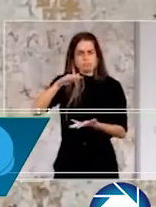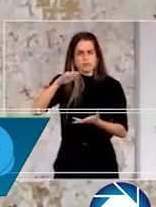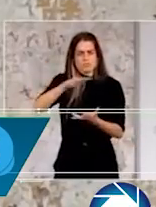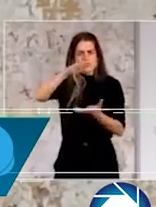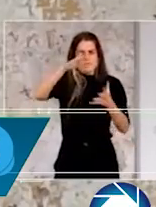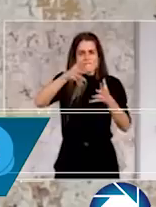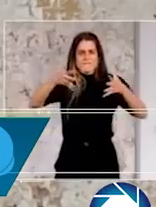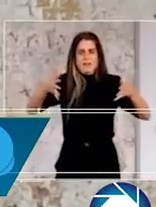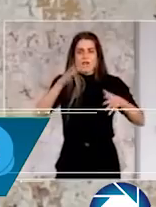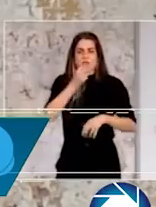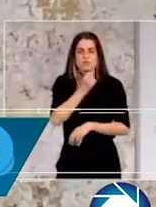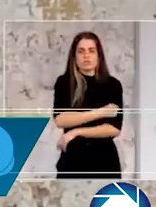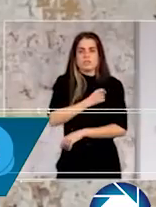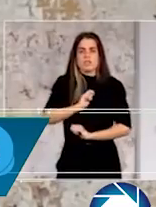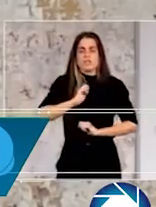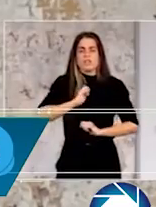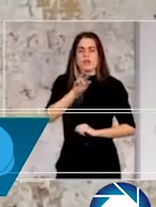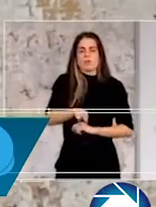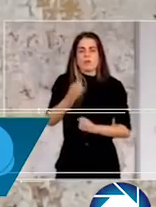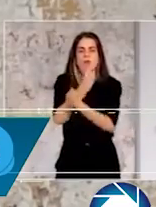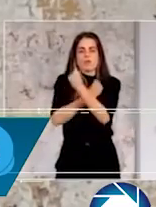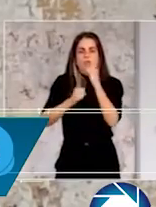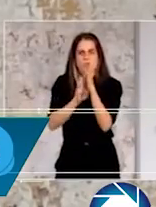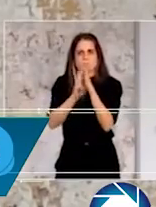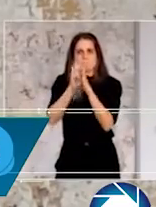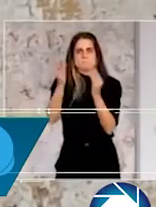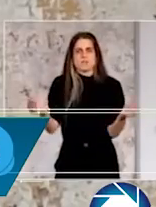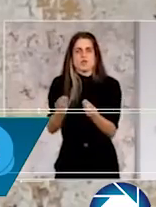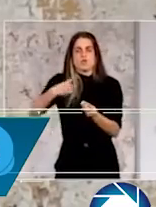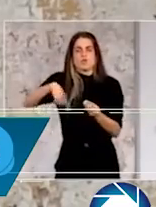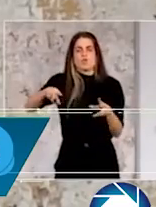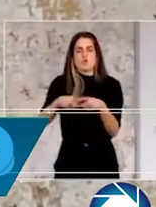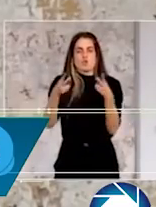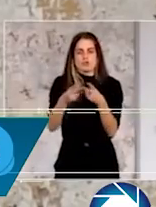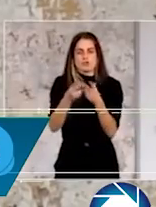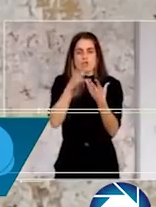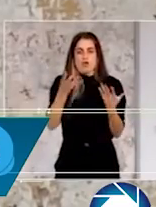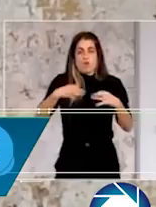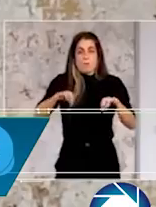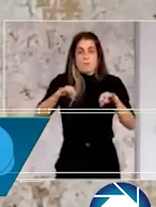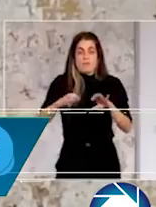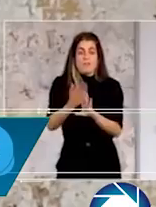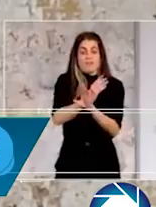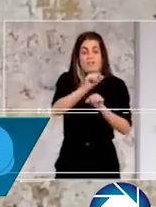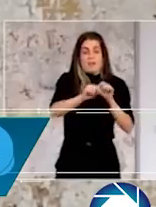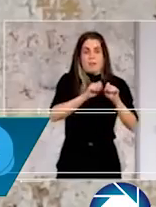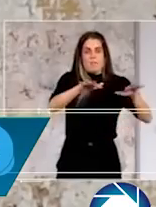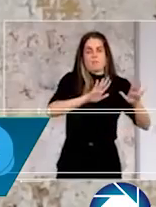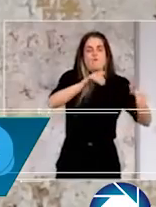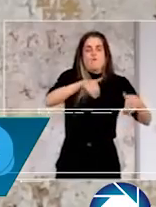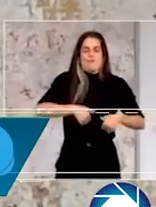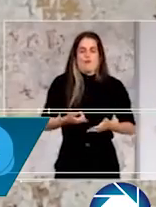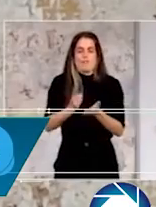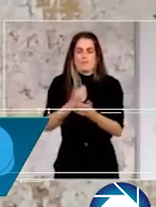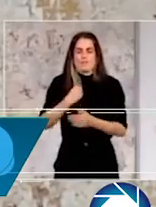por parte de los comunistas y de los socialistas. Y por supuesto de Sánchez, que tiene ahí en esa arrogancia suya,